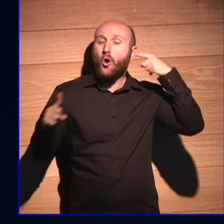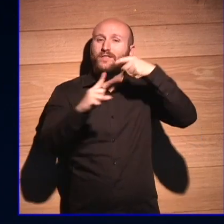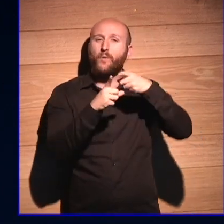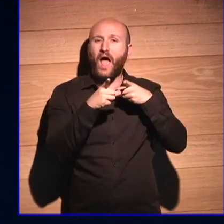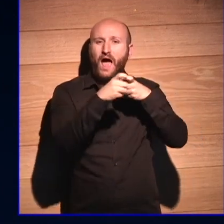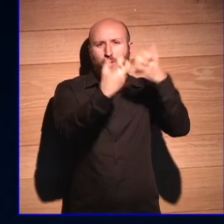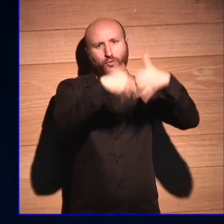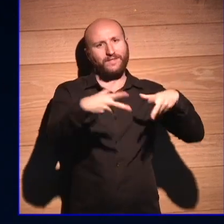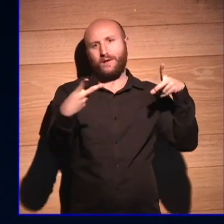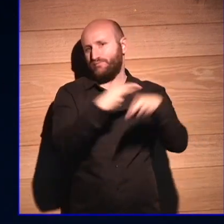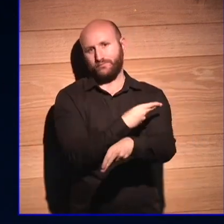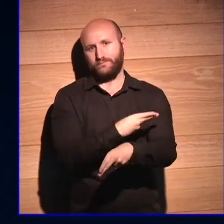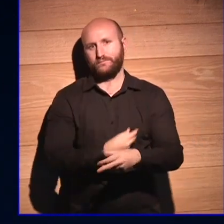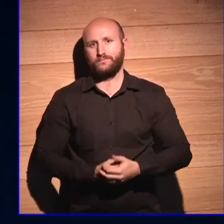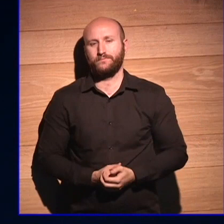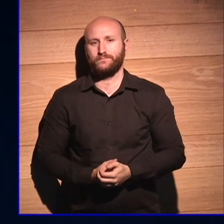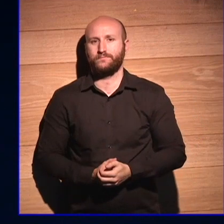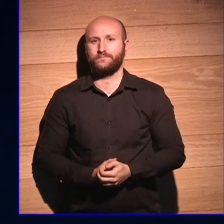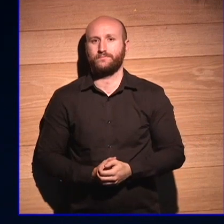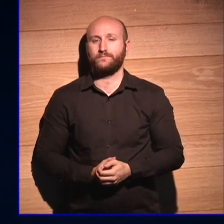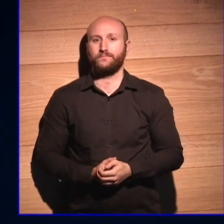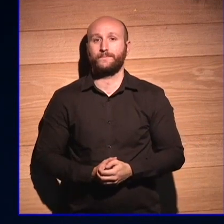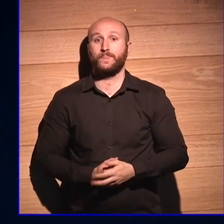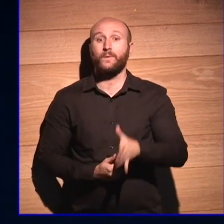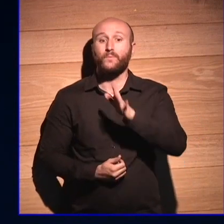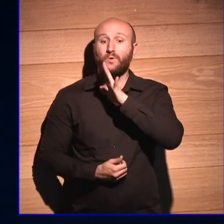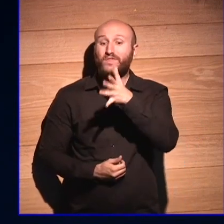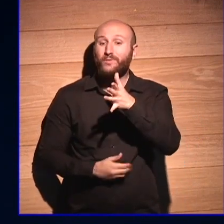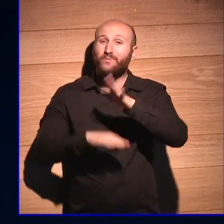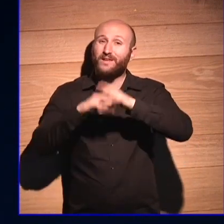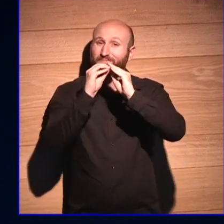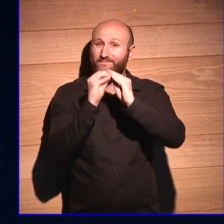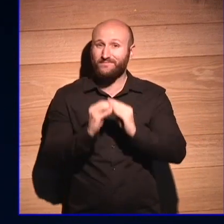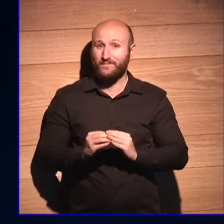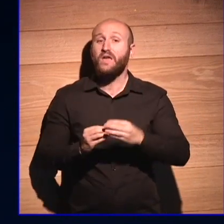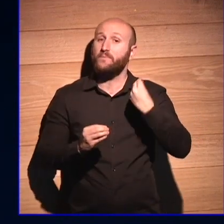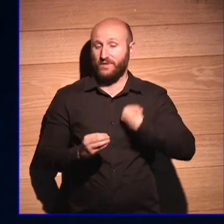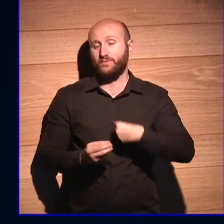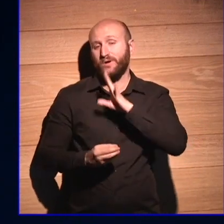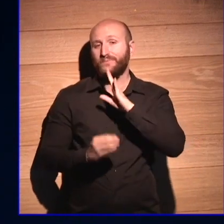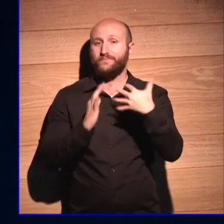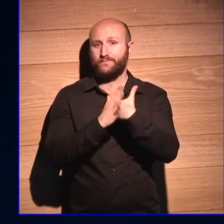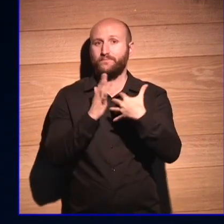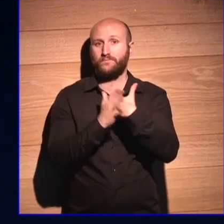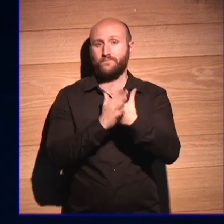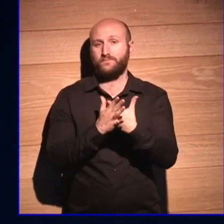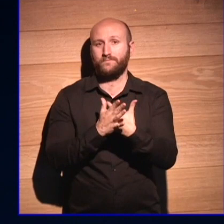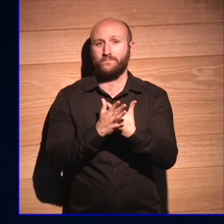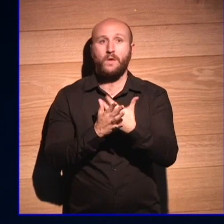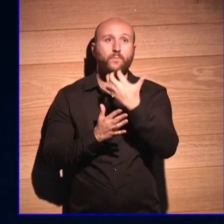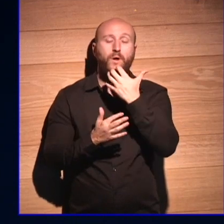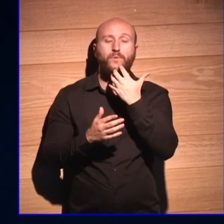armas. El argumento que utilizan para desarrollarlas es precisamente este que decías, de decir, un